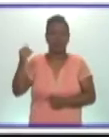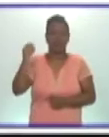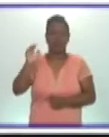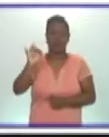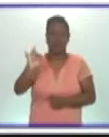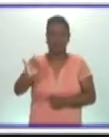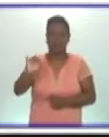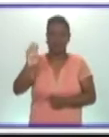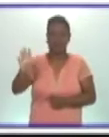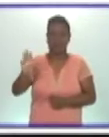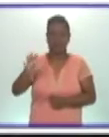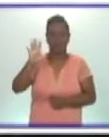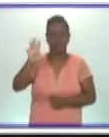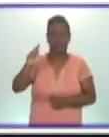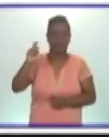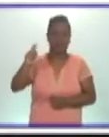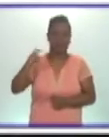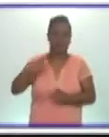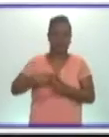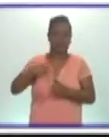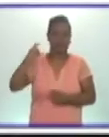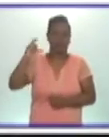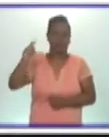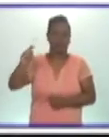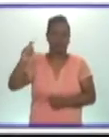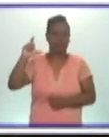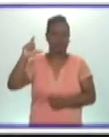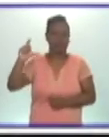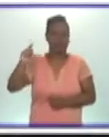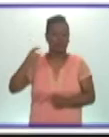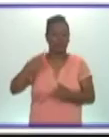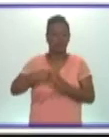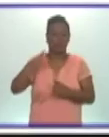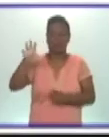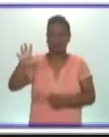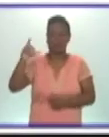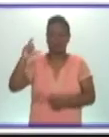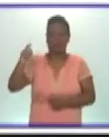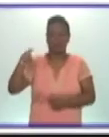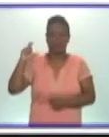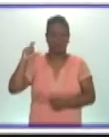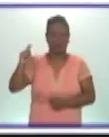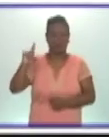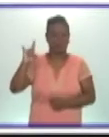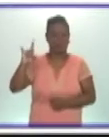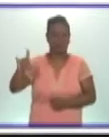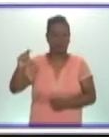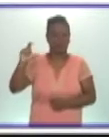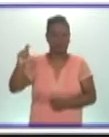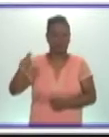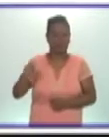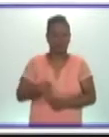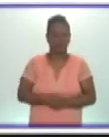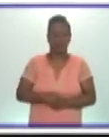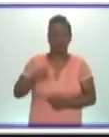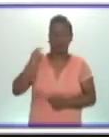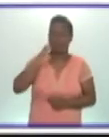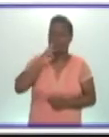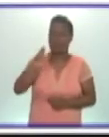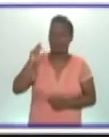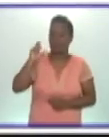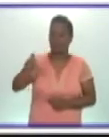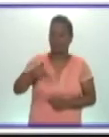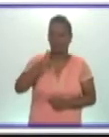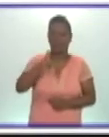5c más 4c son 9c. Por lo tanto, nuestro resultado final es 16a más 7b más